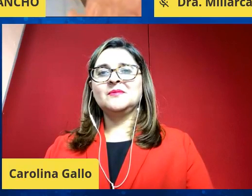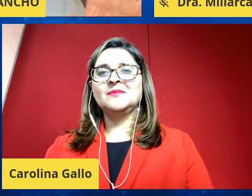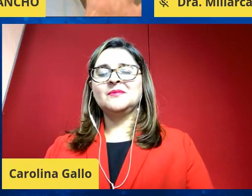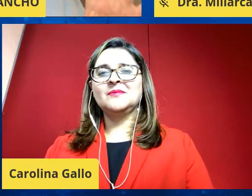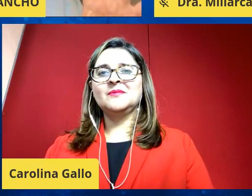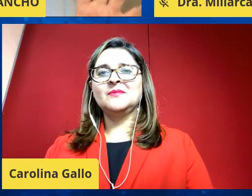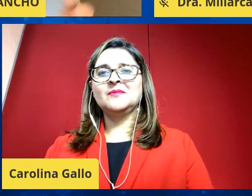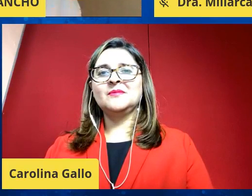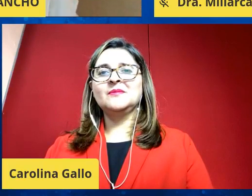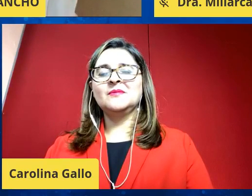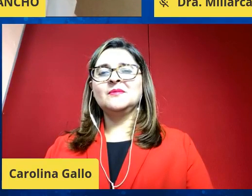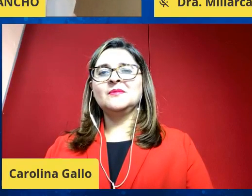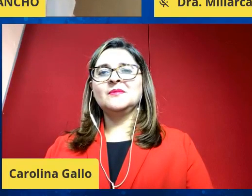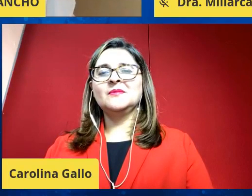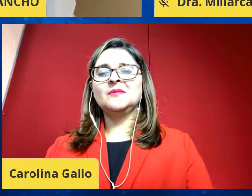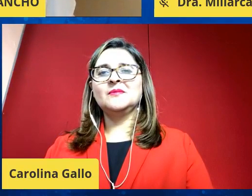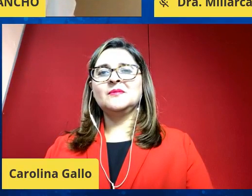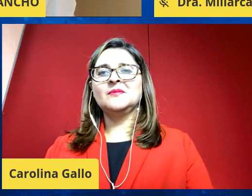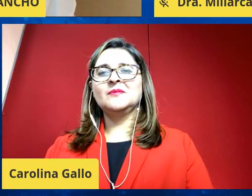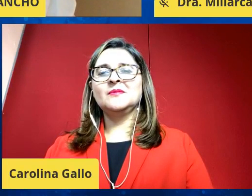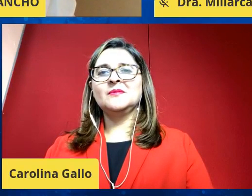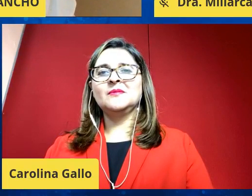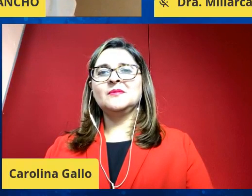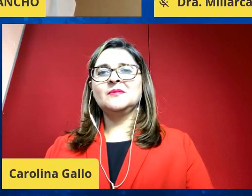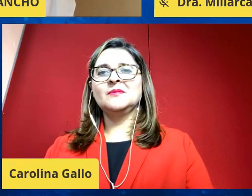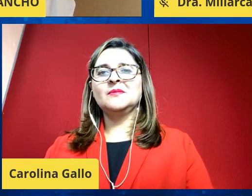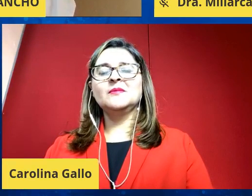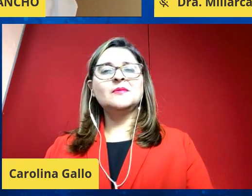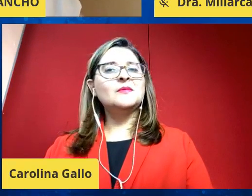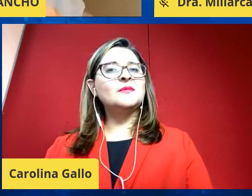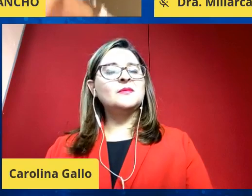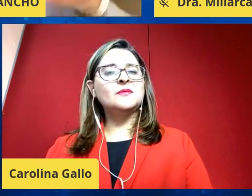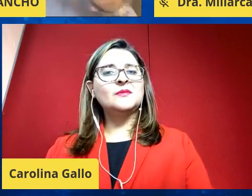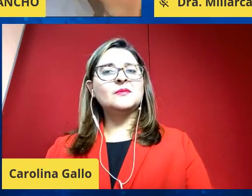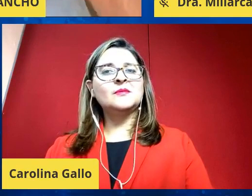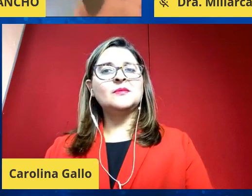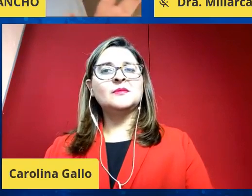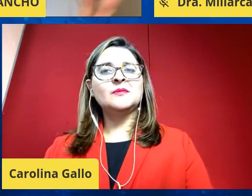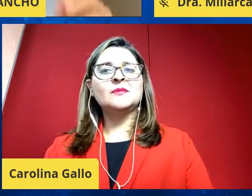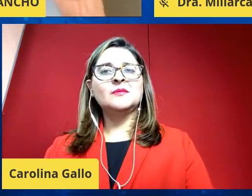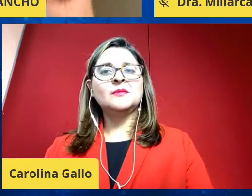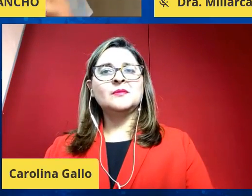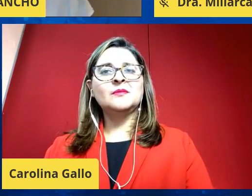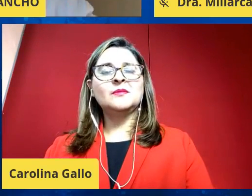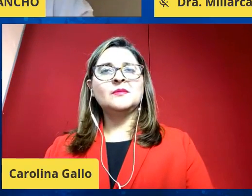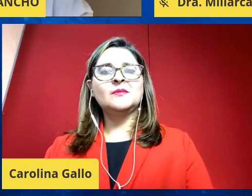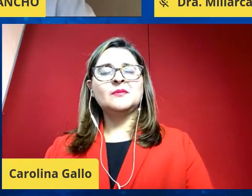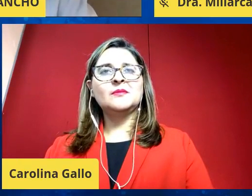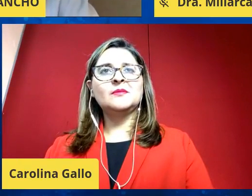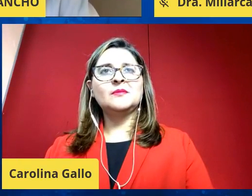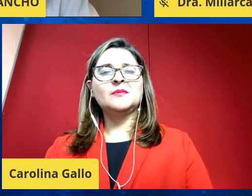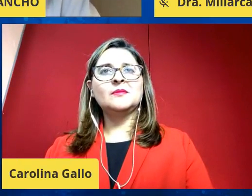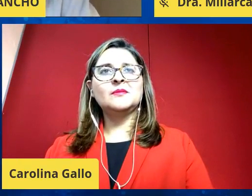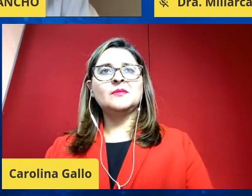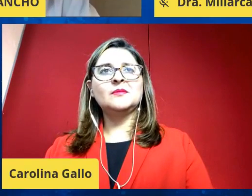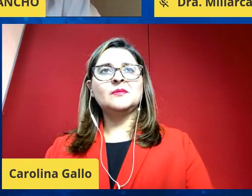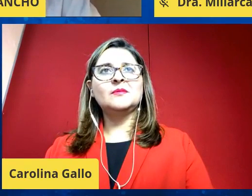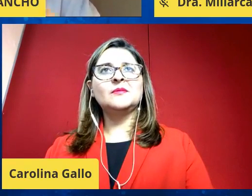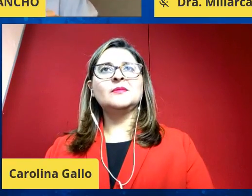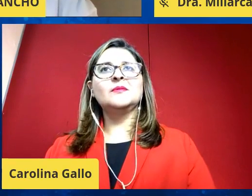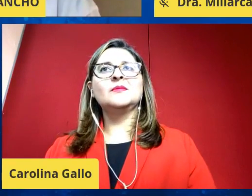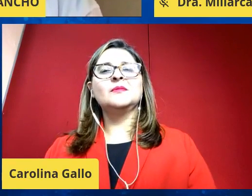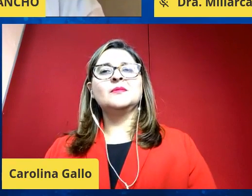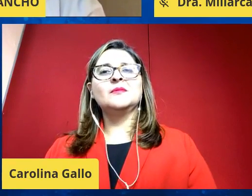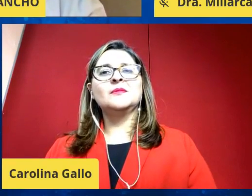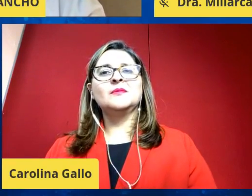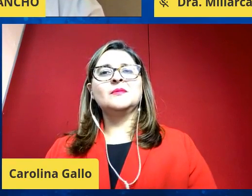de radiotelescopios, entre ellos ALMA, pero que fue el mundo entero persiguiendo a un hoyo negro que está en el